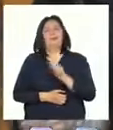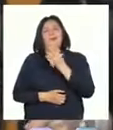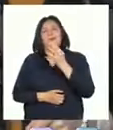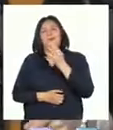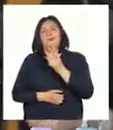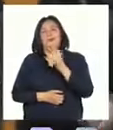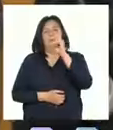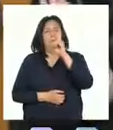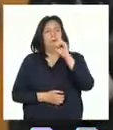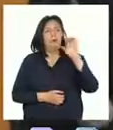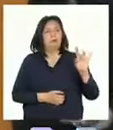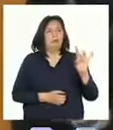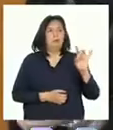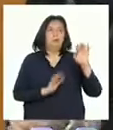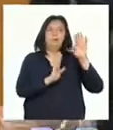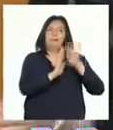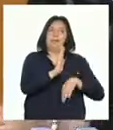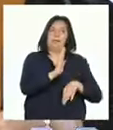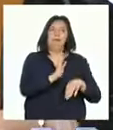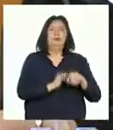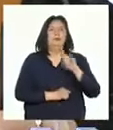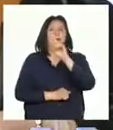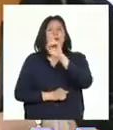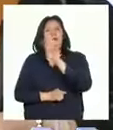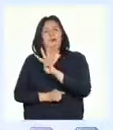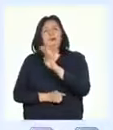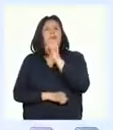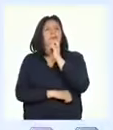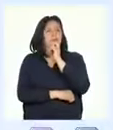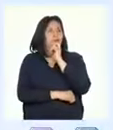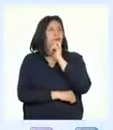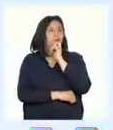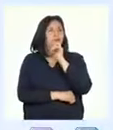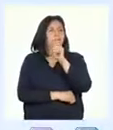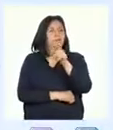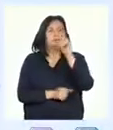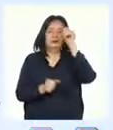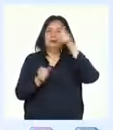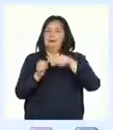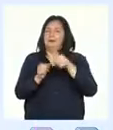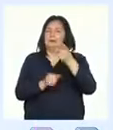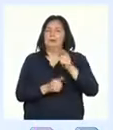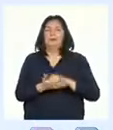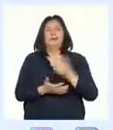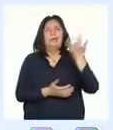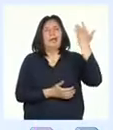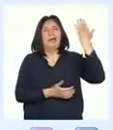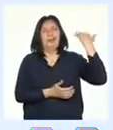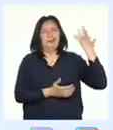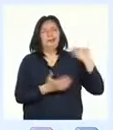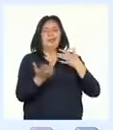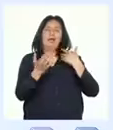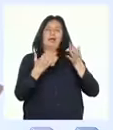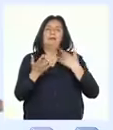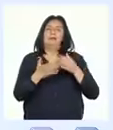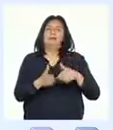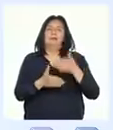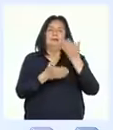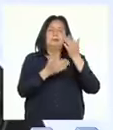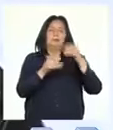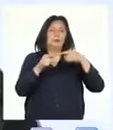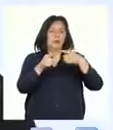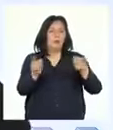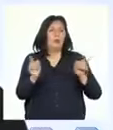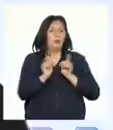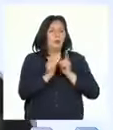pero 1/8 es menor que 1/4. ¿Recuerdas que en un programa hablamos de repartir un